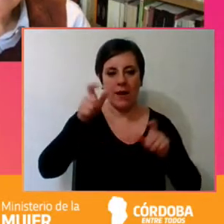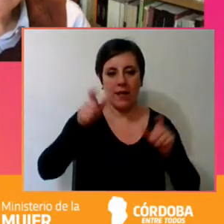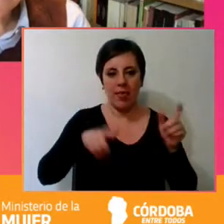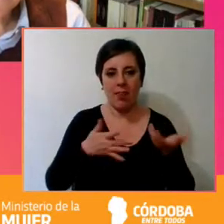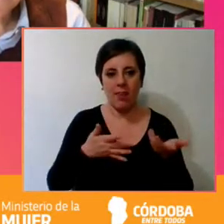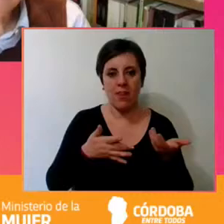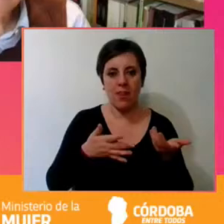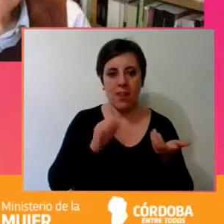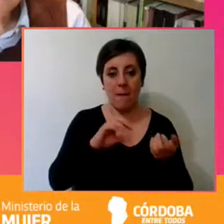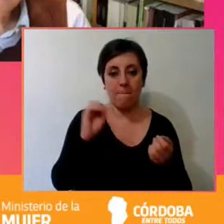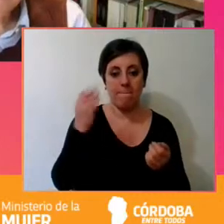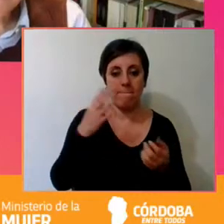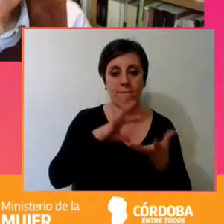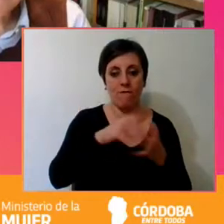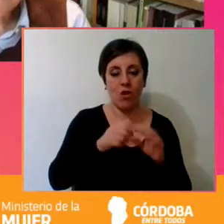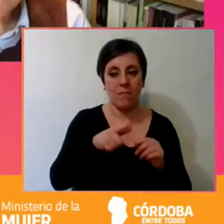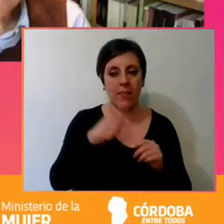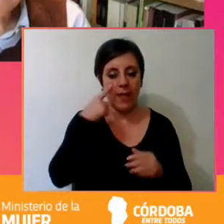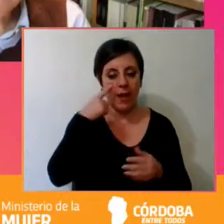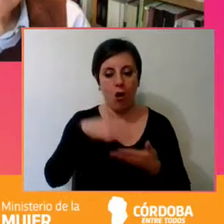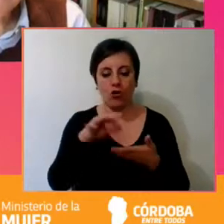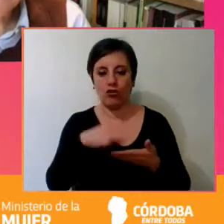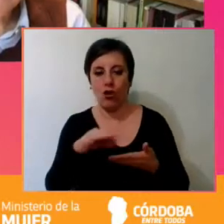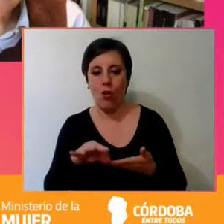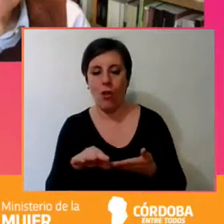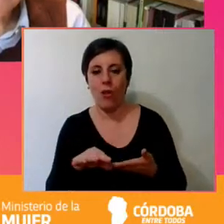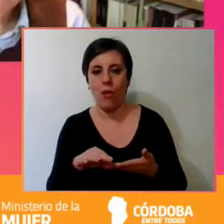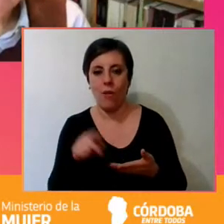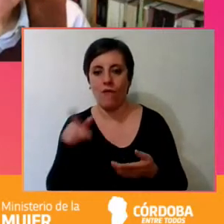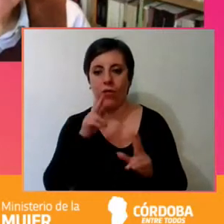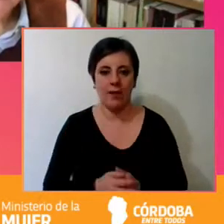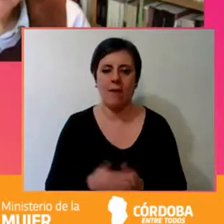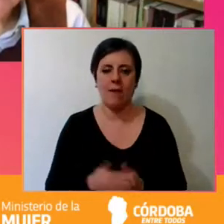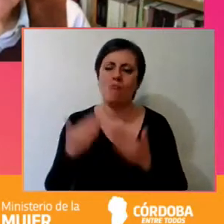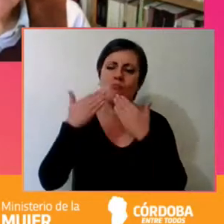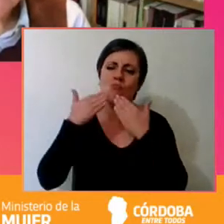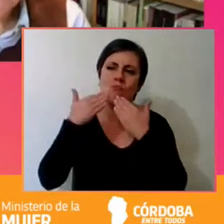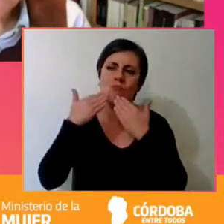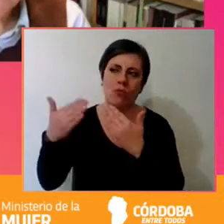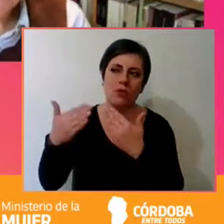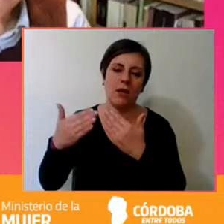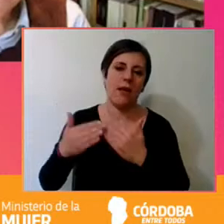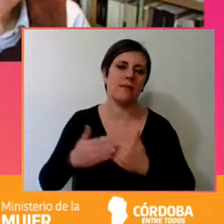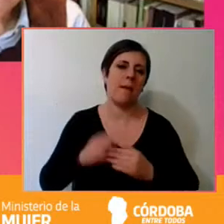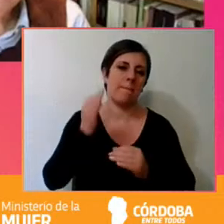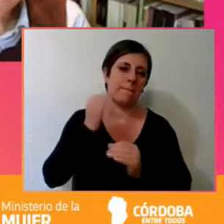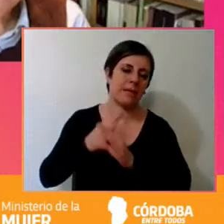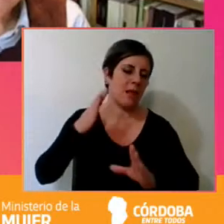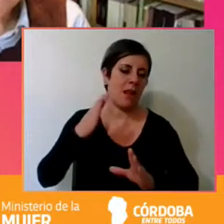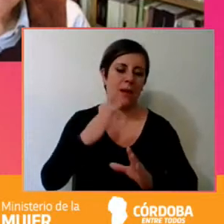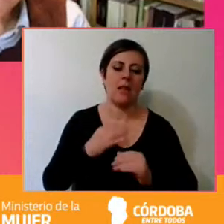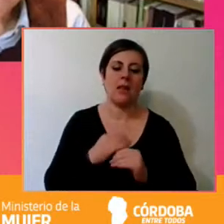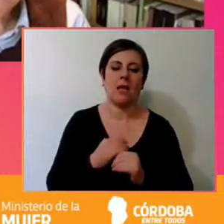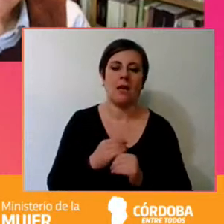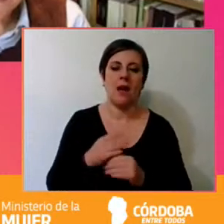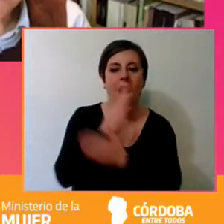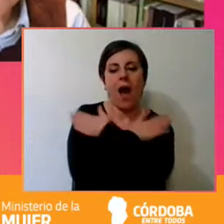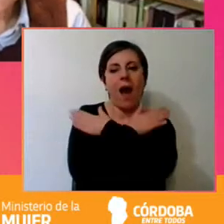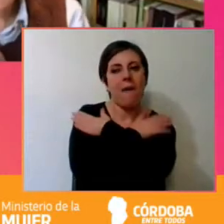de control que también vos mencionaste. Agradecerte especialmente, darte un fuerte abrazo